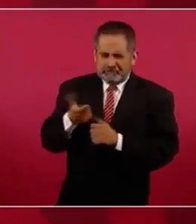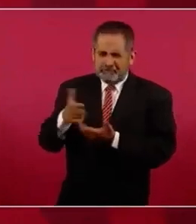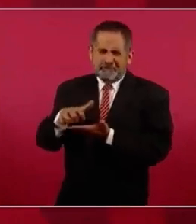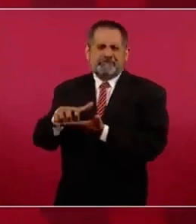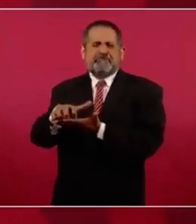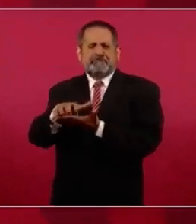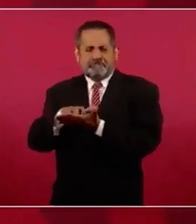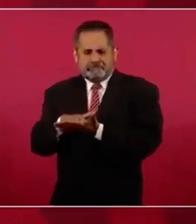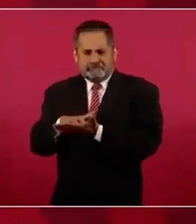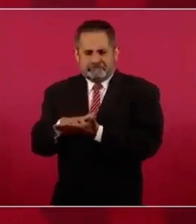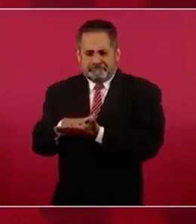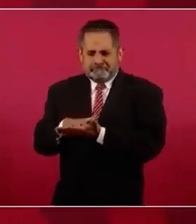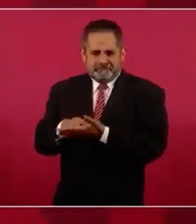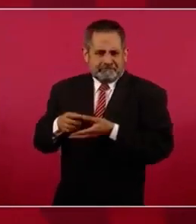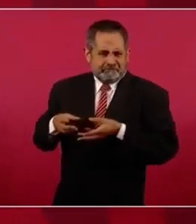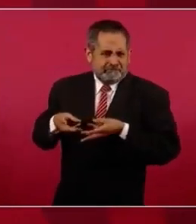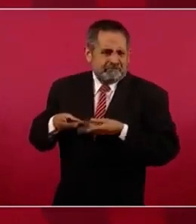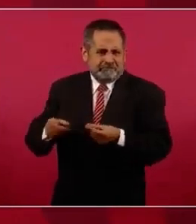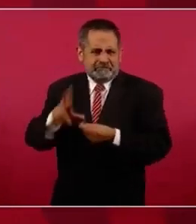ahorros, muchos,